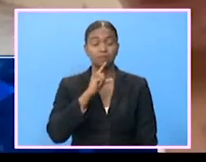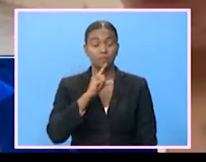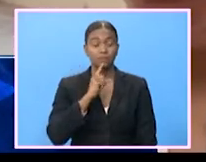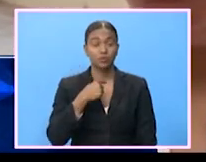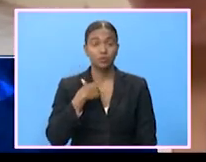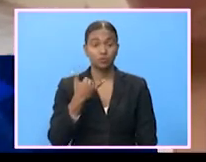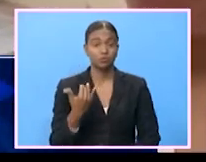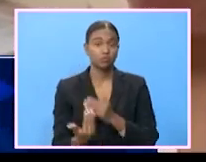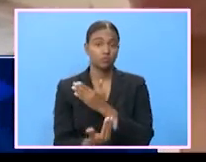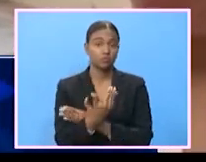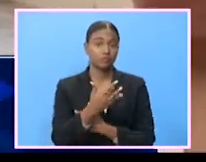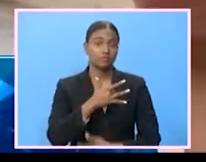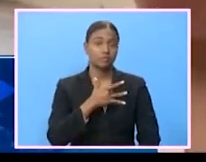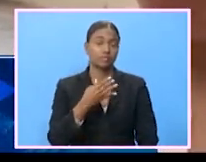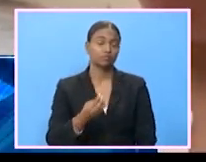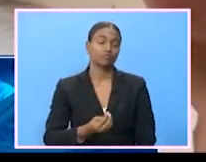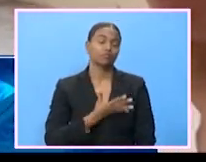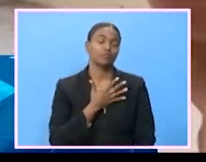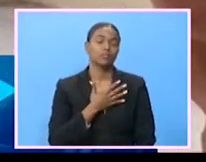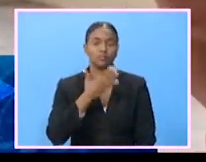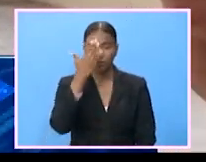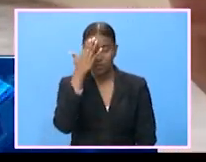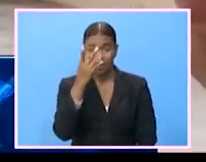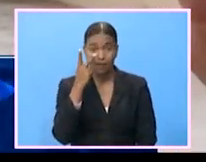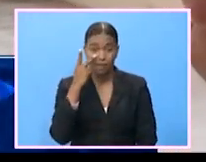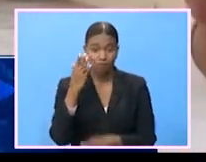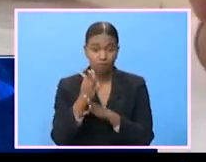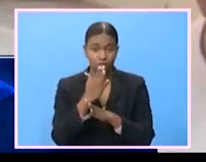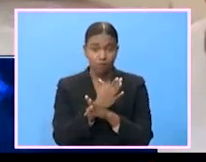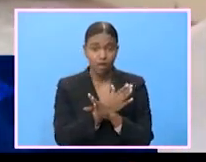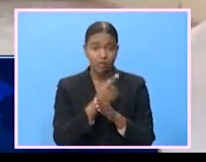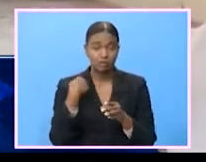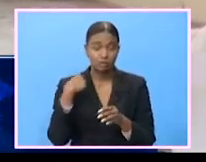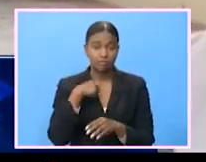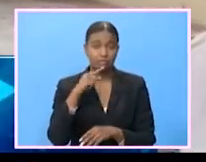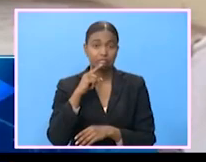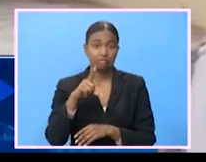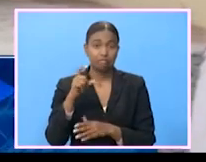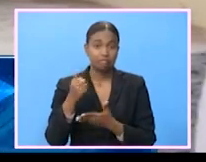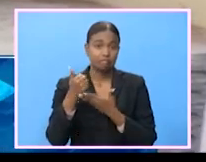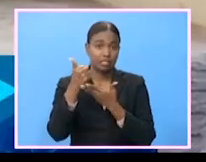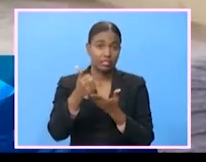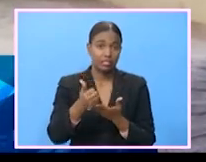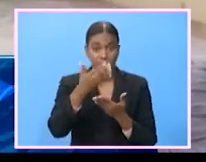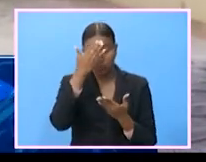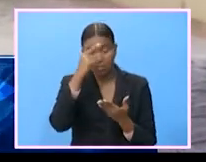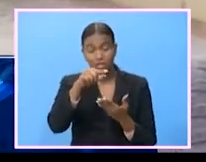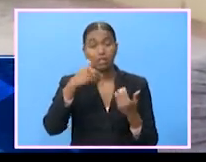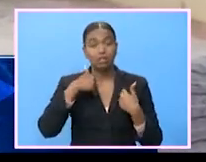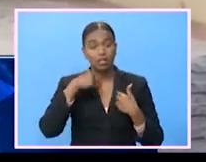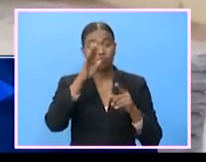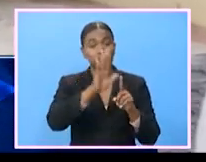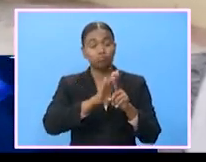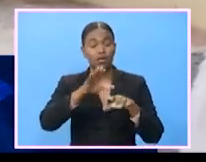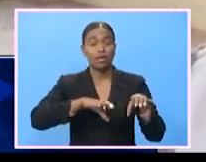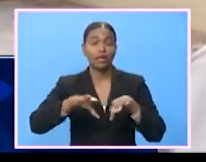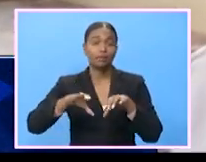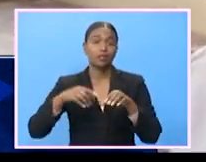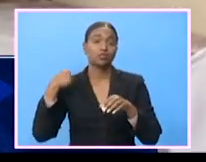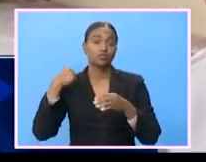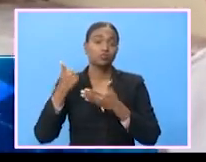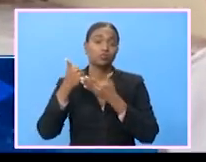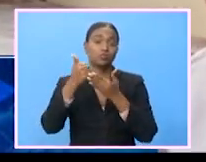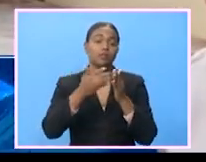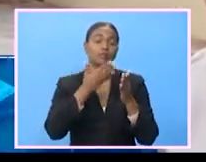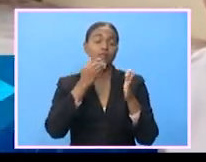hoy en la mañana estoy más que emocionada porque ver el fruto de lo que nosotros realmente le ayudamos, porque ellos tienen sus competencias, nosotros le ayudamos